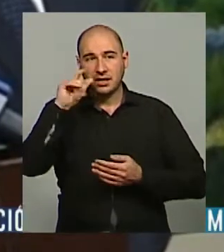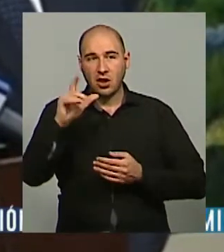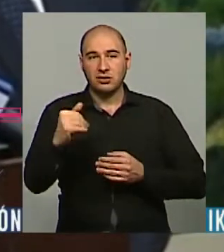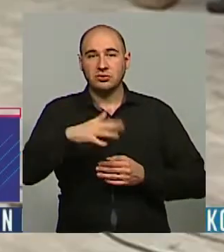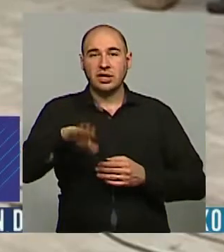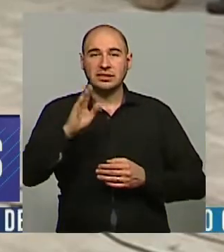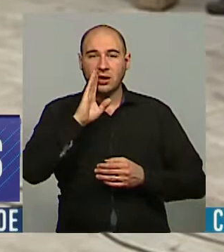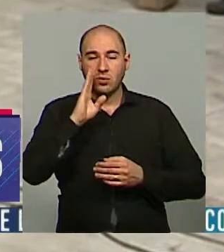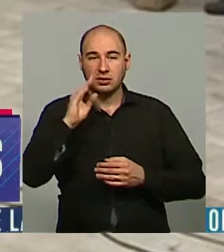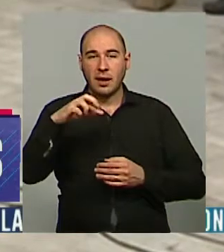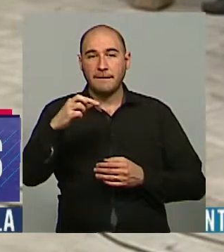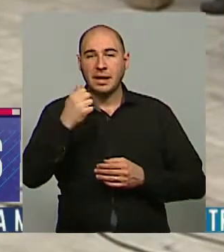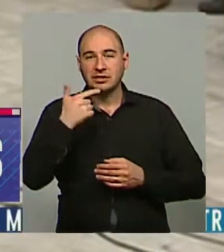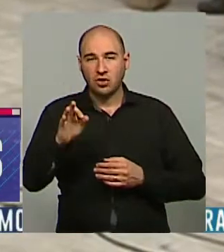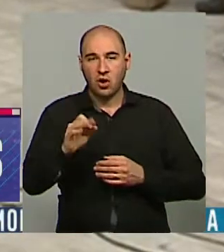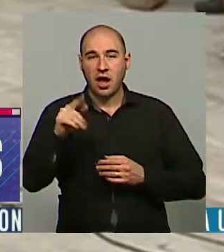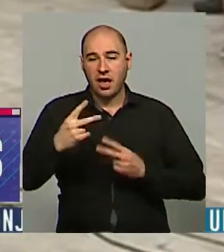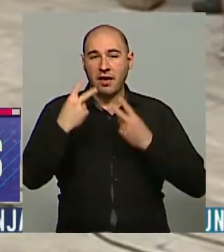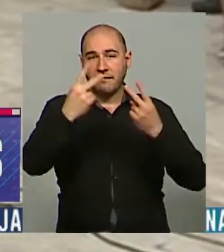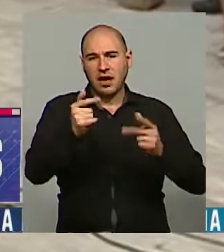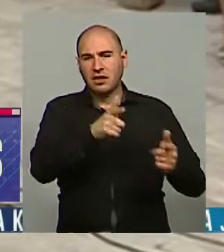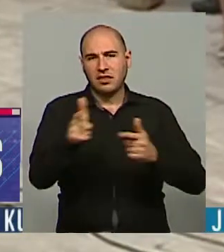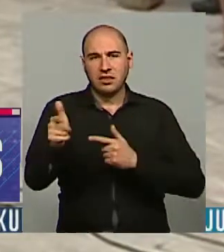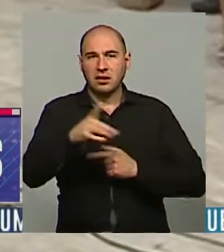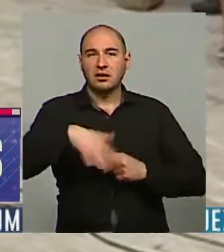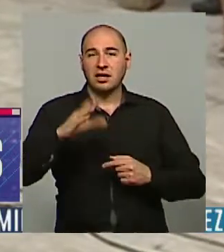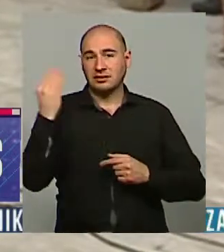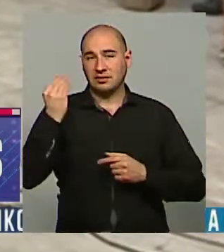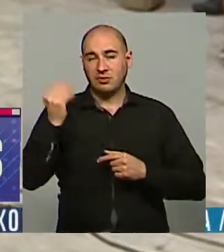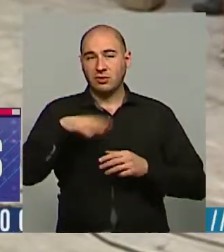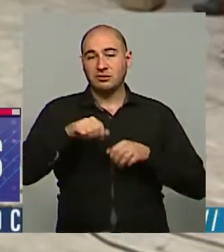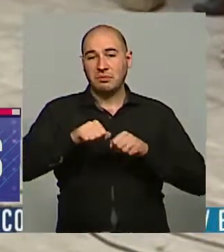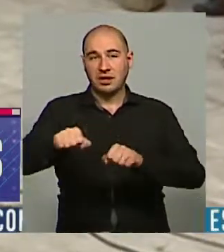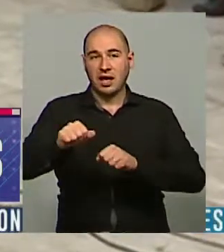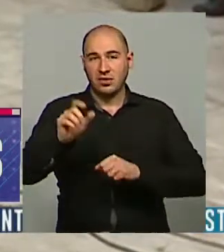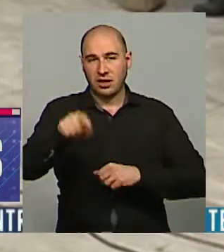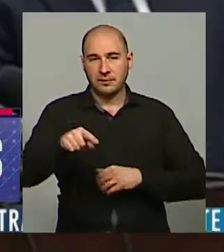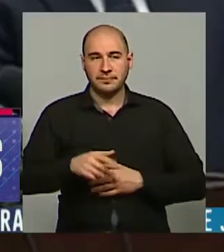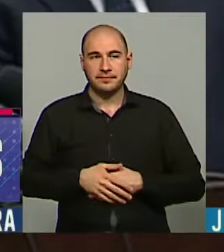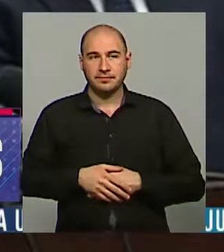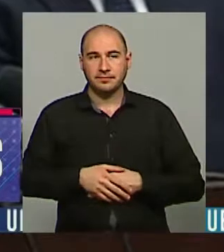ciudad estadounidense del Paso, a donde viajó tras el tiroteo perpetrado el sábado en un supermercado local.